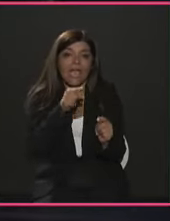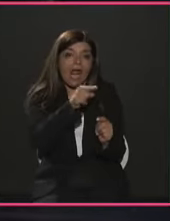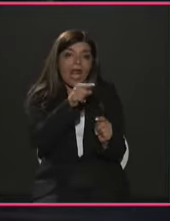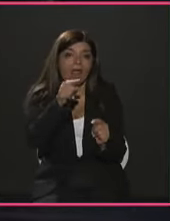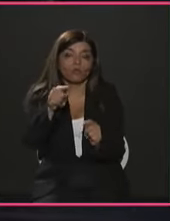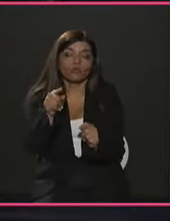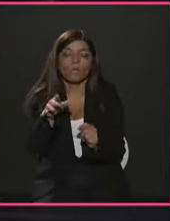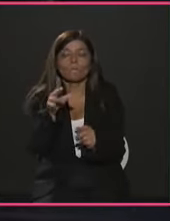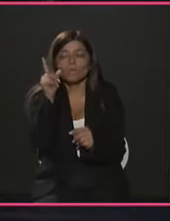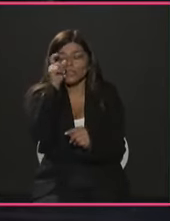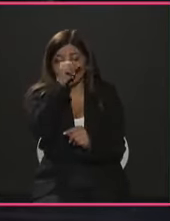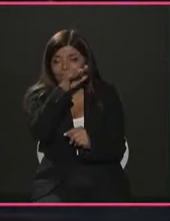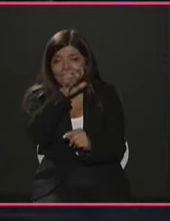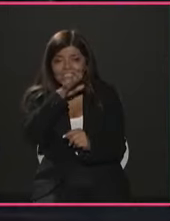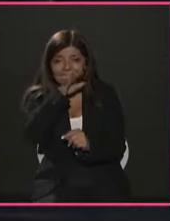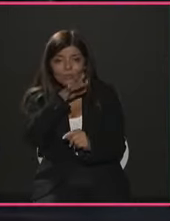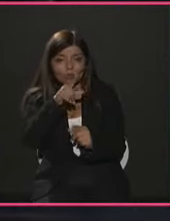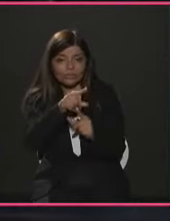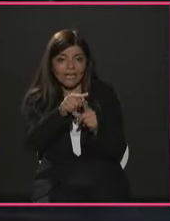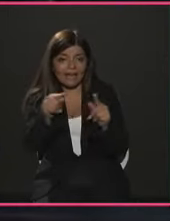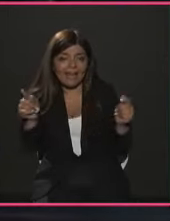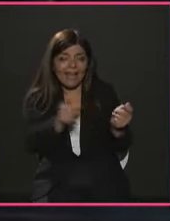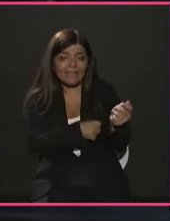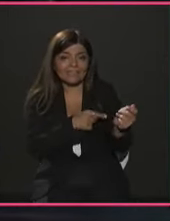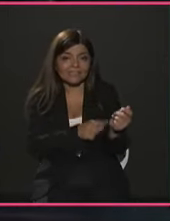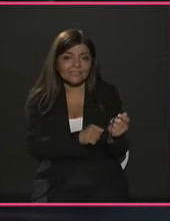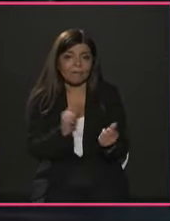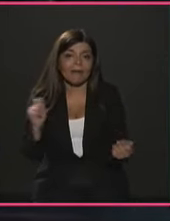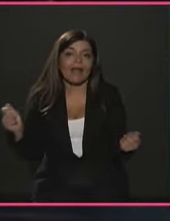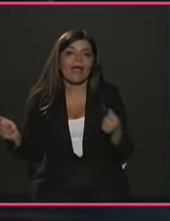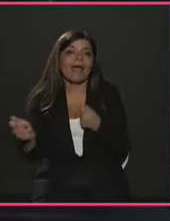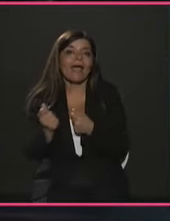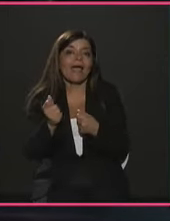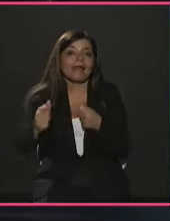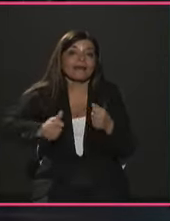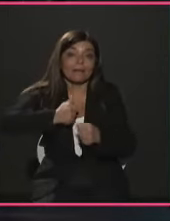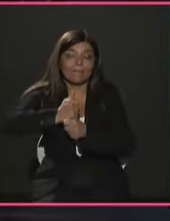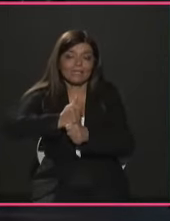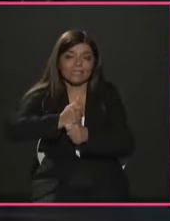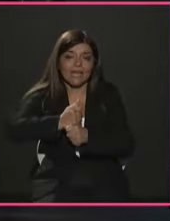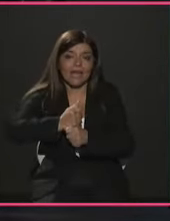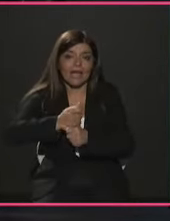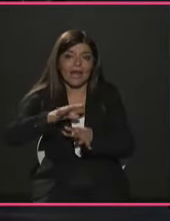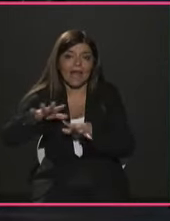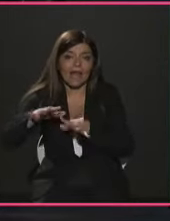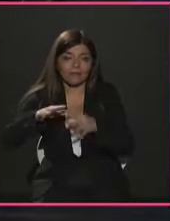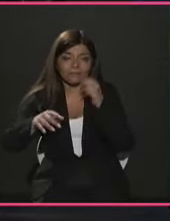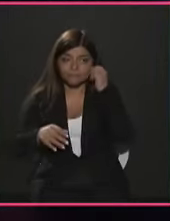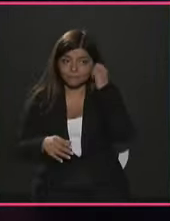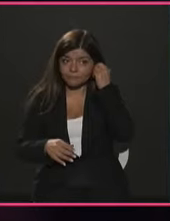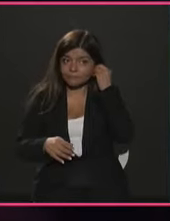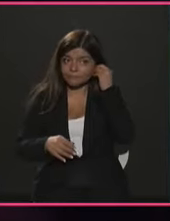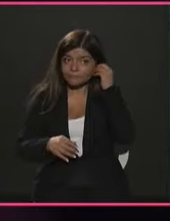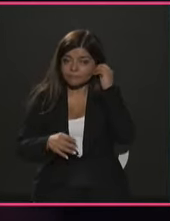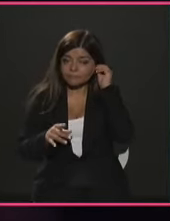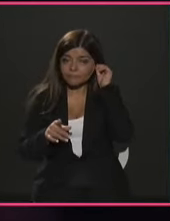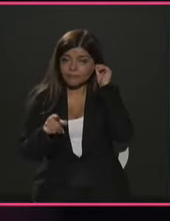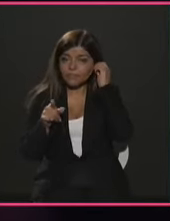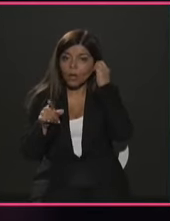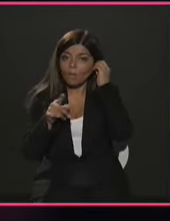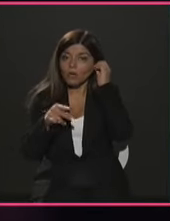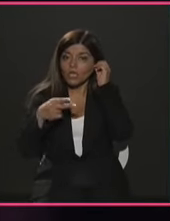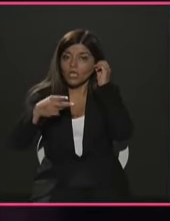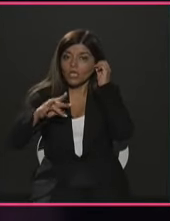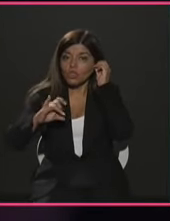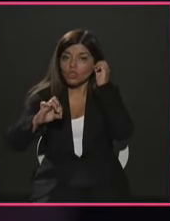difícil usar dir directamente electricidad para reemplazar a los combustibles fósiles y es en esos sectores donde el hidrógeno hay